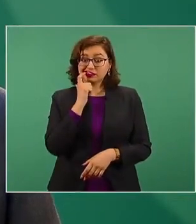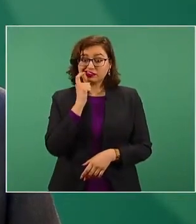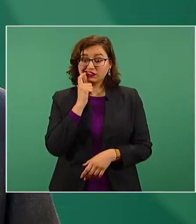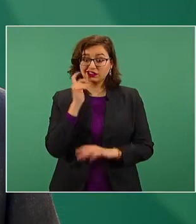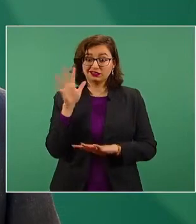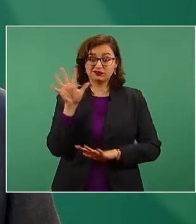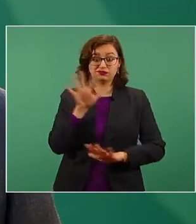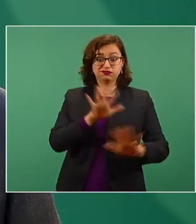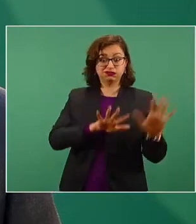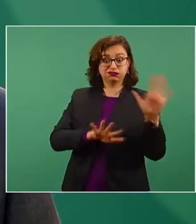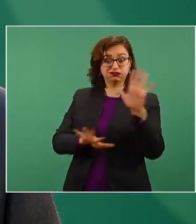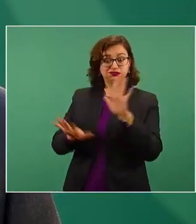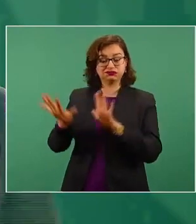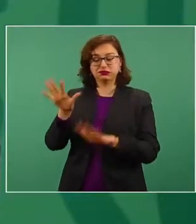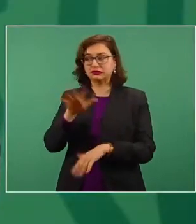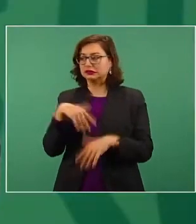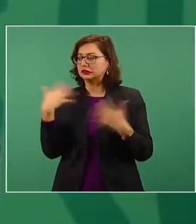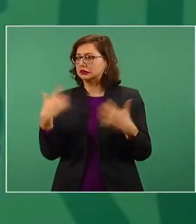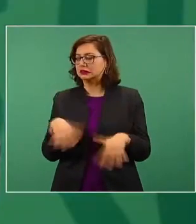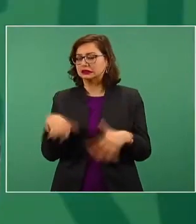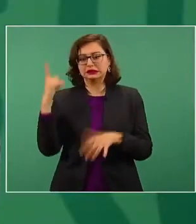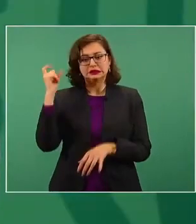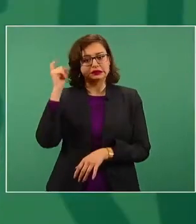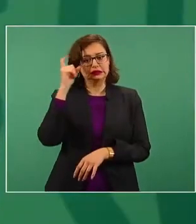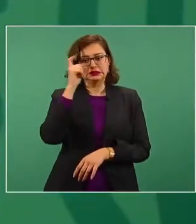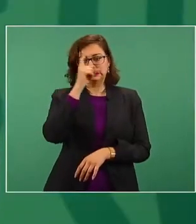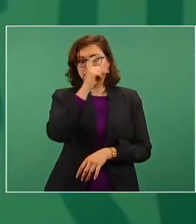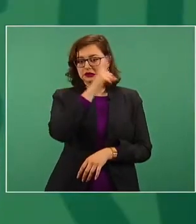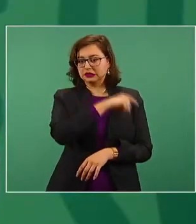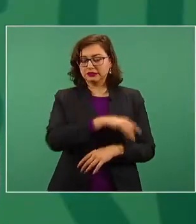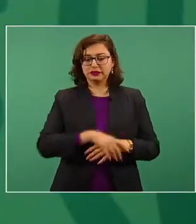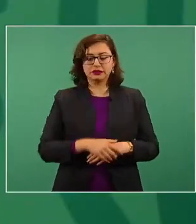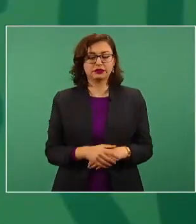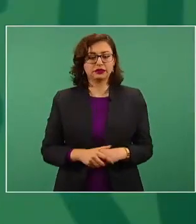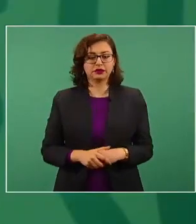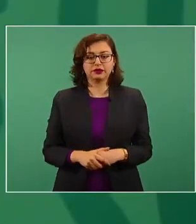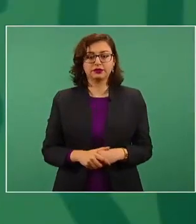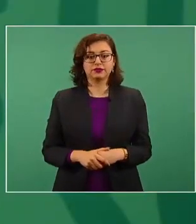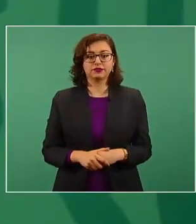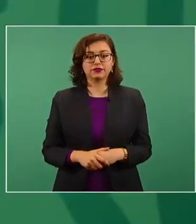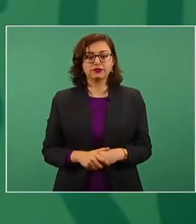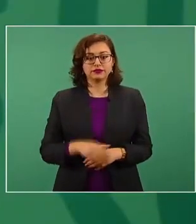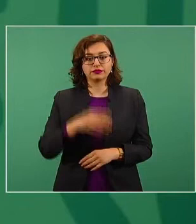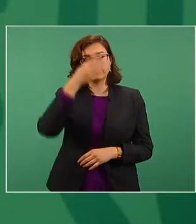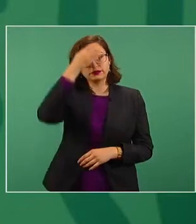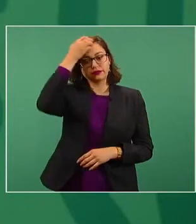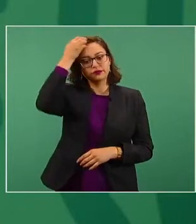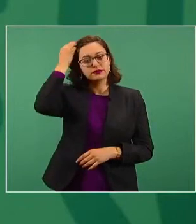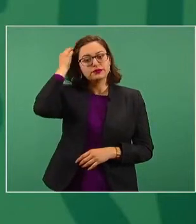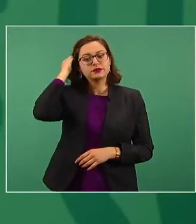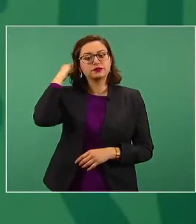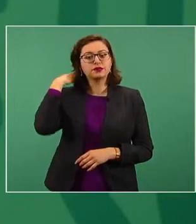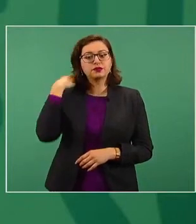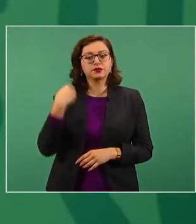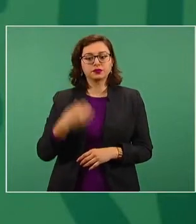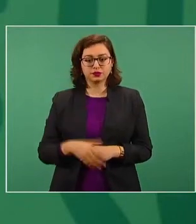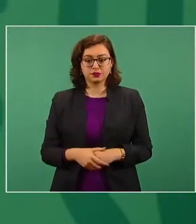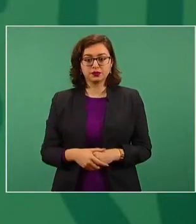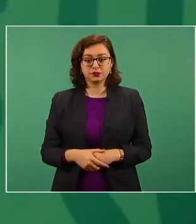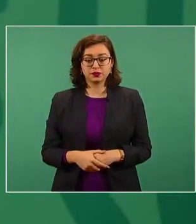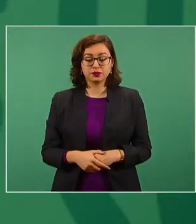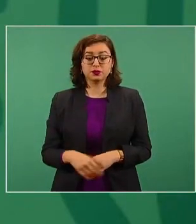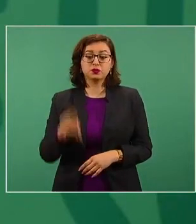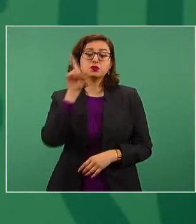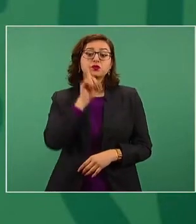no es fácil. Que sale una señora conductora